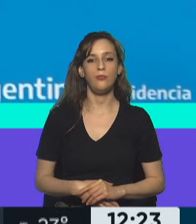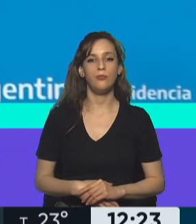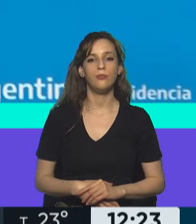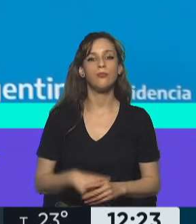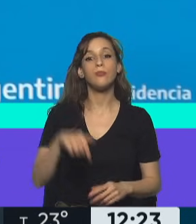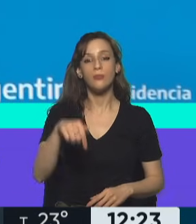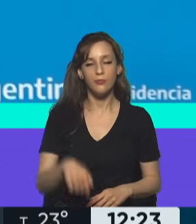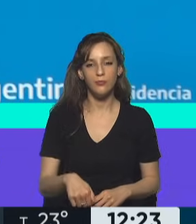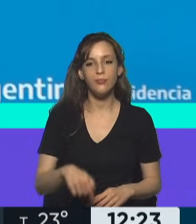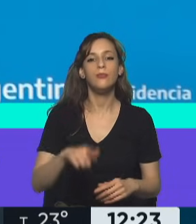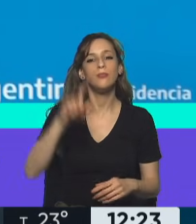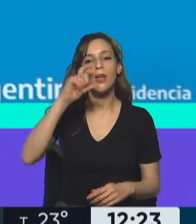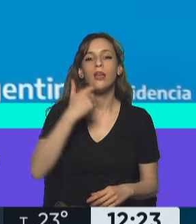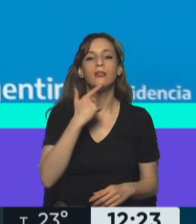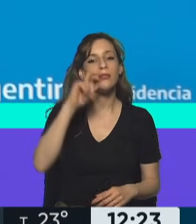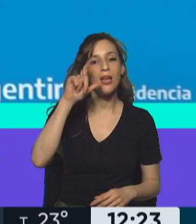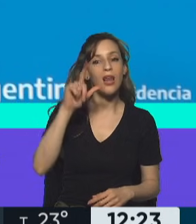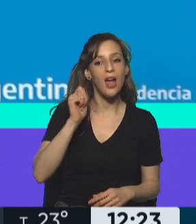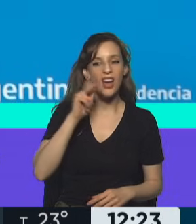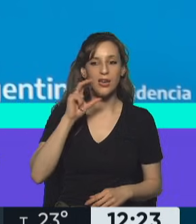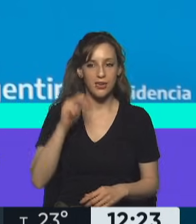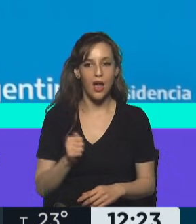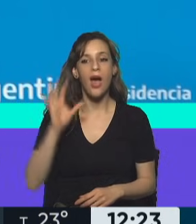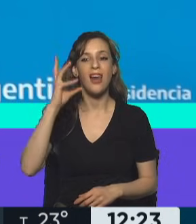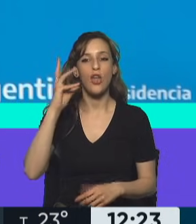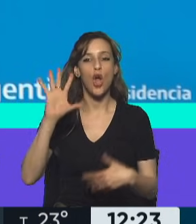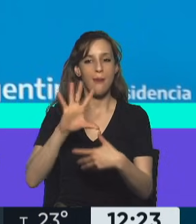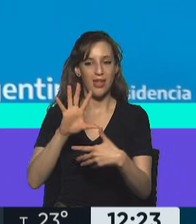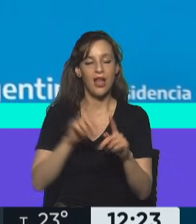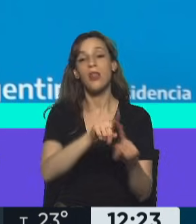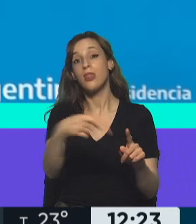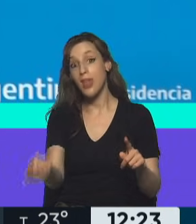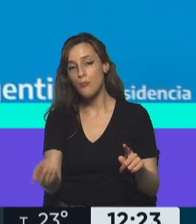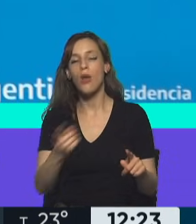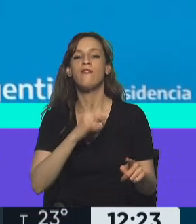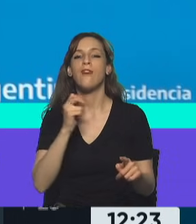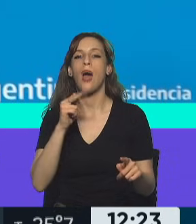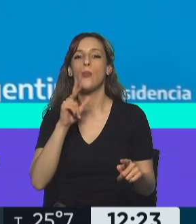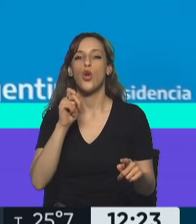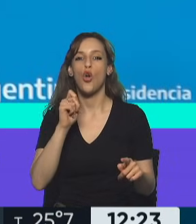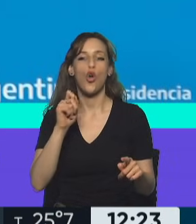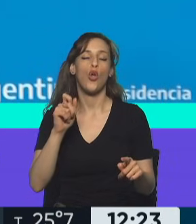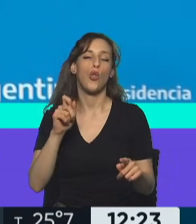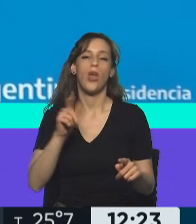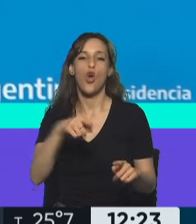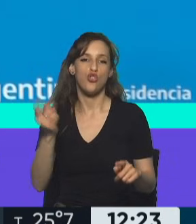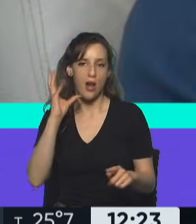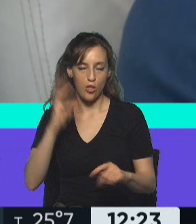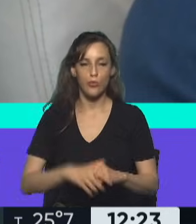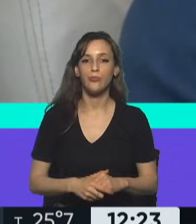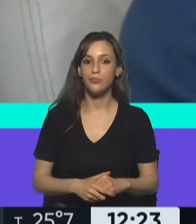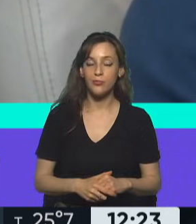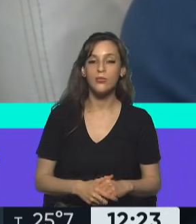Estamos ahora con Estela Garnica de Radio América y después, para que esté preparado, Fabián Goldman de FM La Patriada.